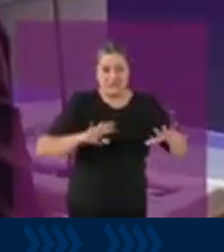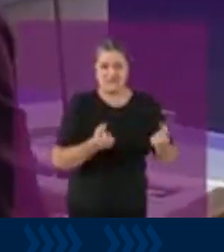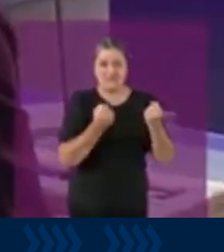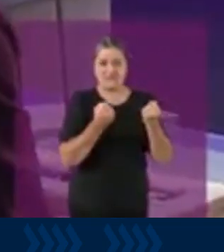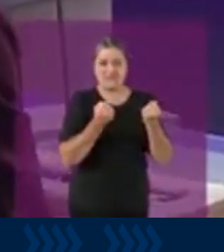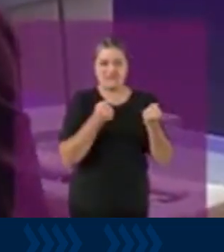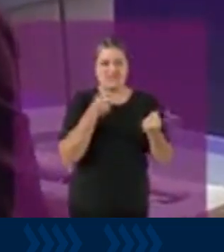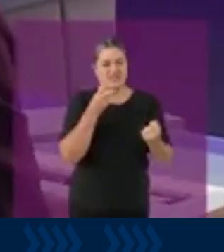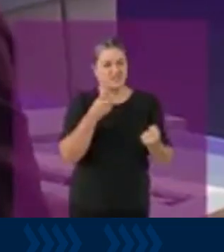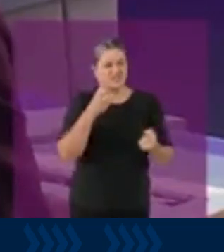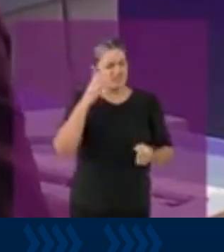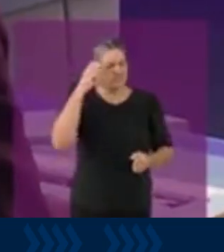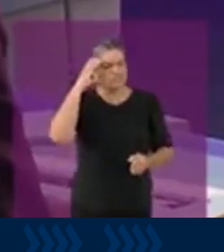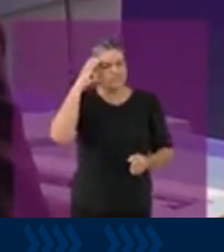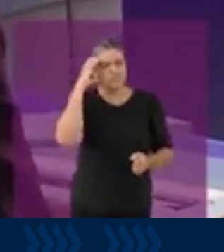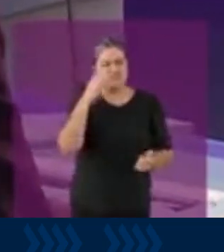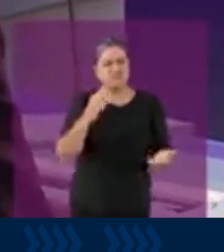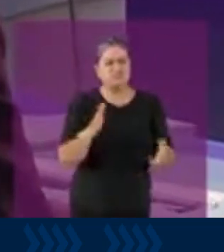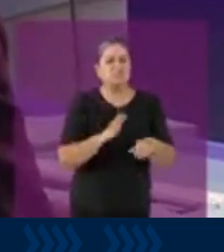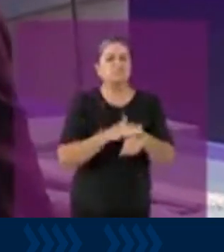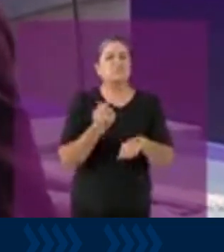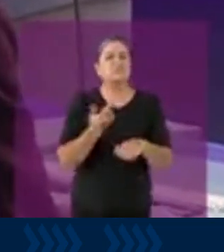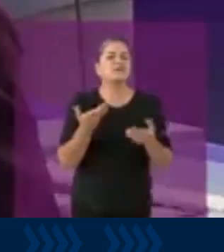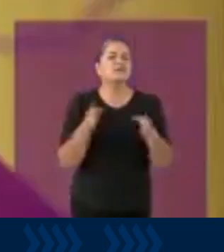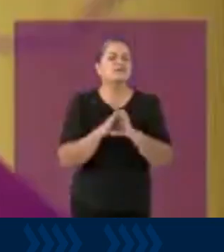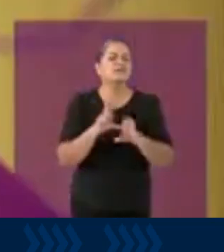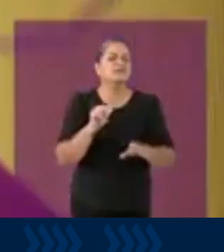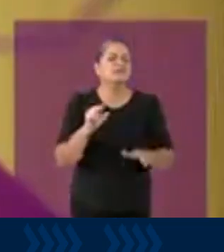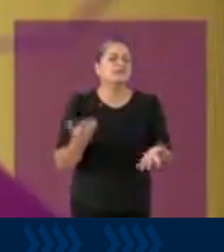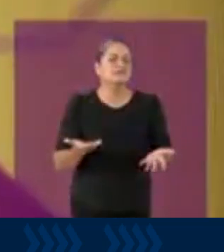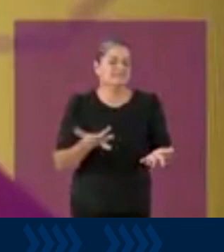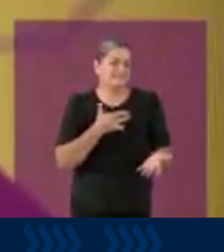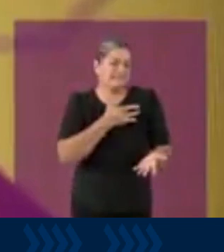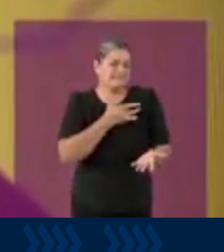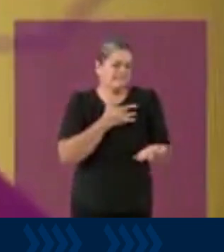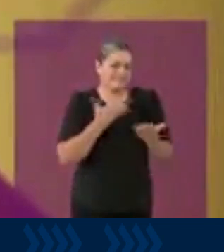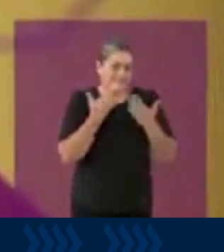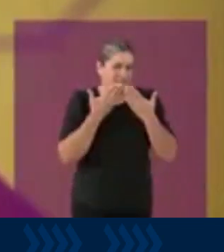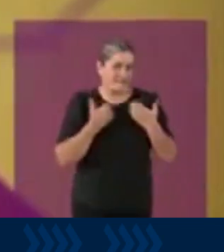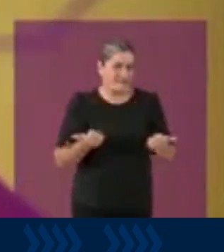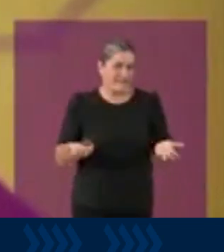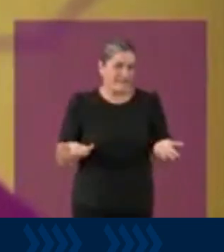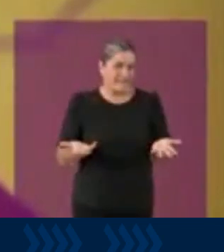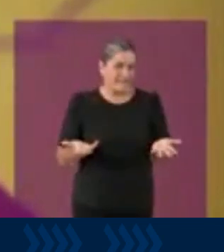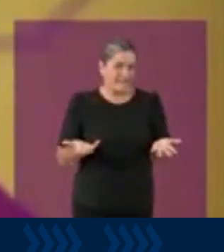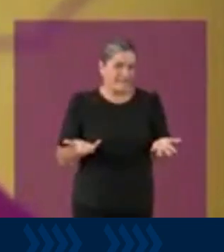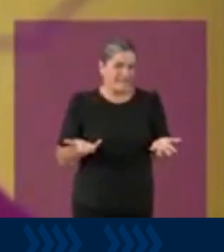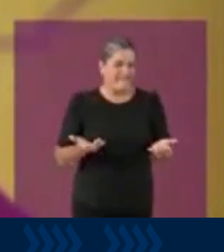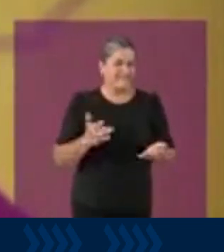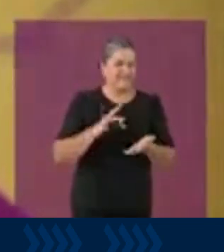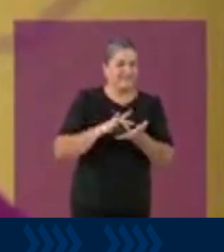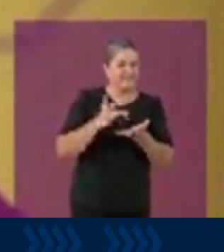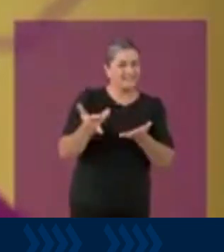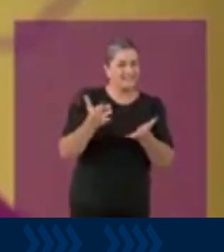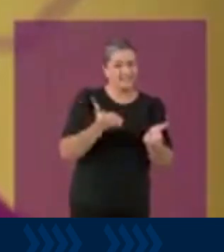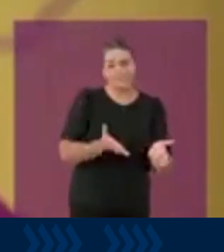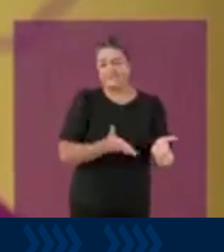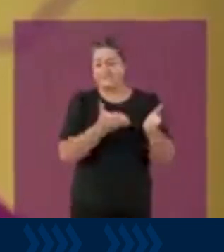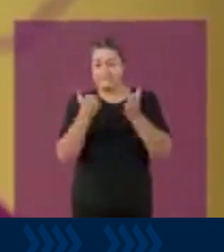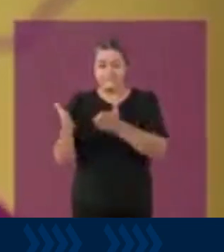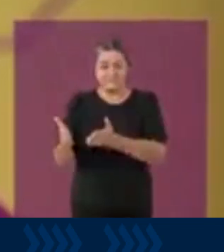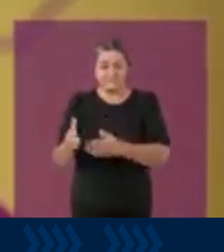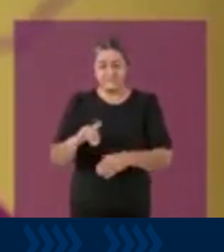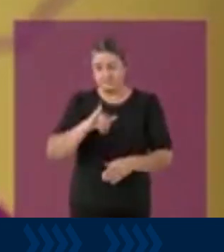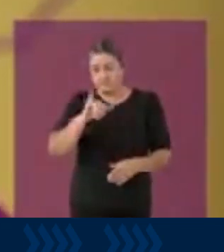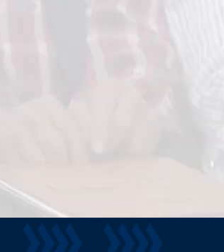Durante este encuentro ya que aseguró fue la única que contestó las preguntas que fueron emitidas por los moderadores